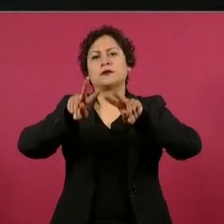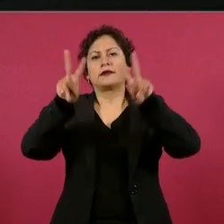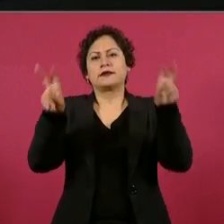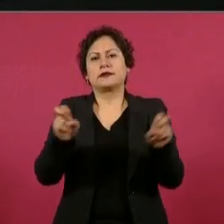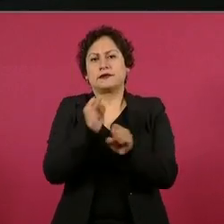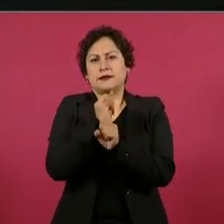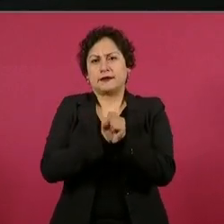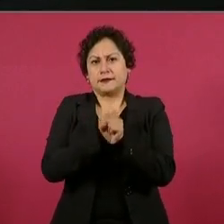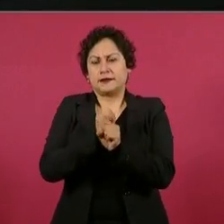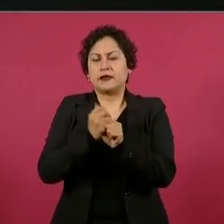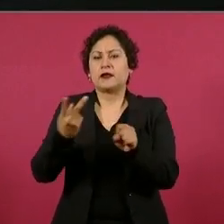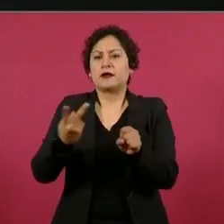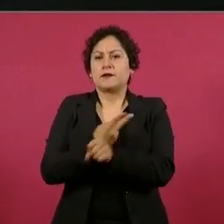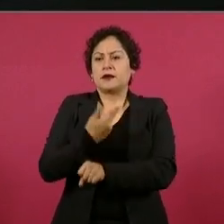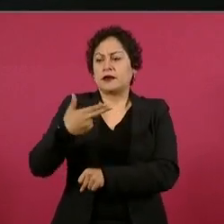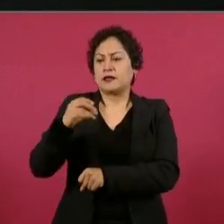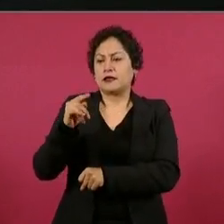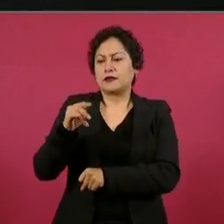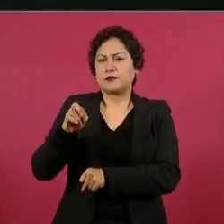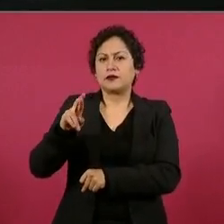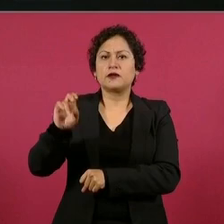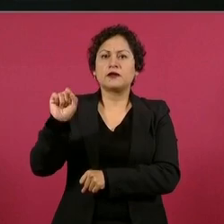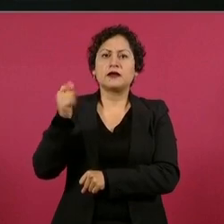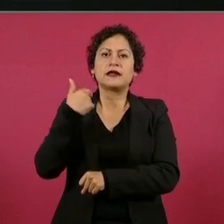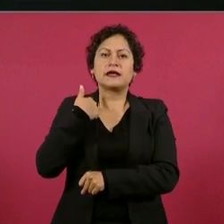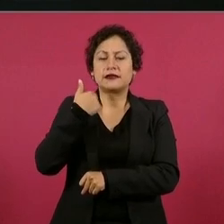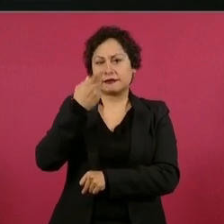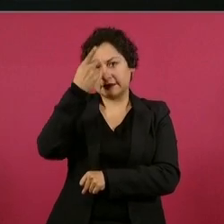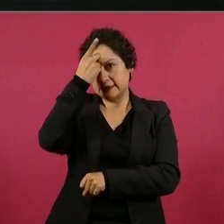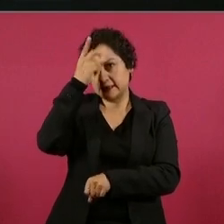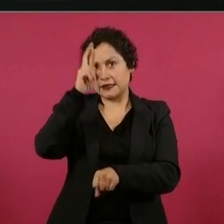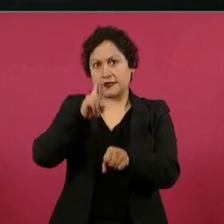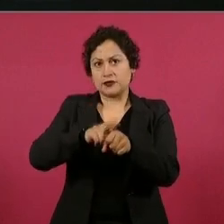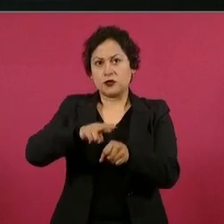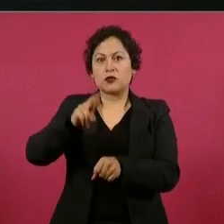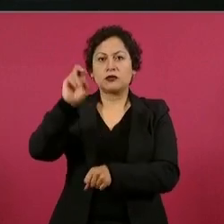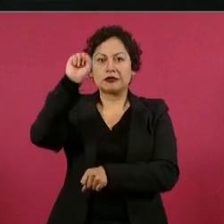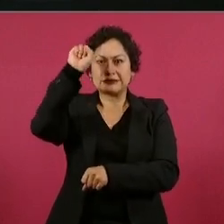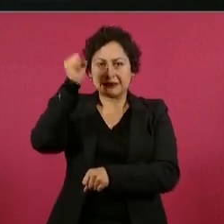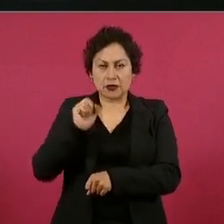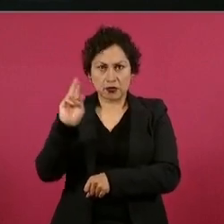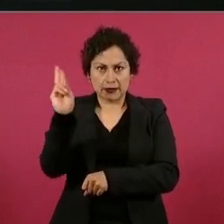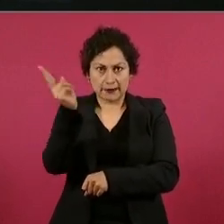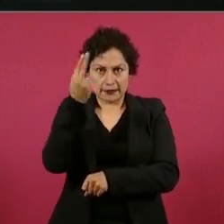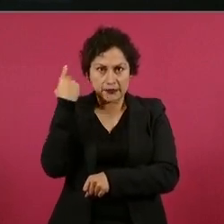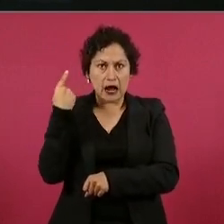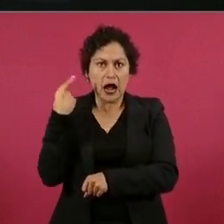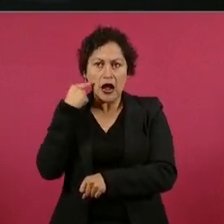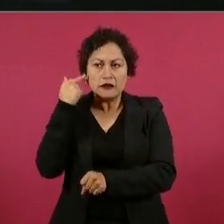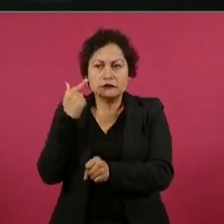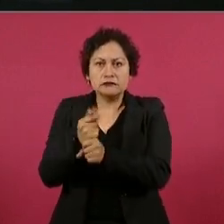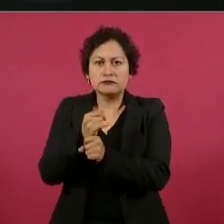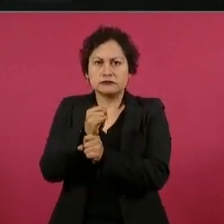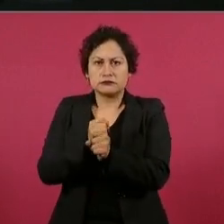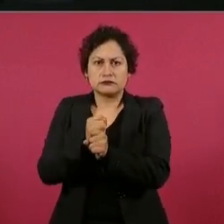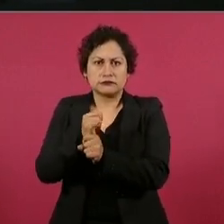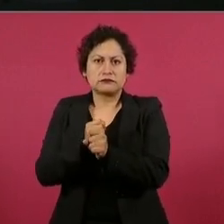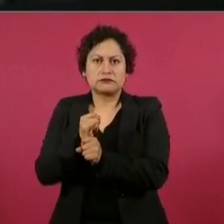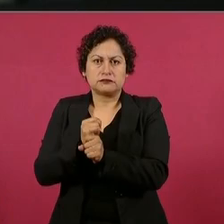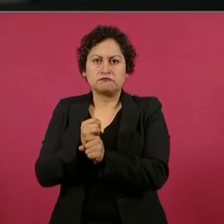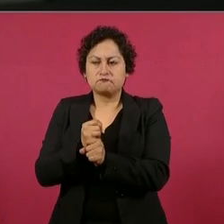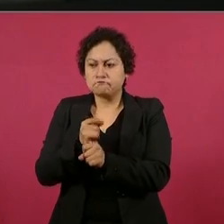de Héctor Cuen, el exrector de la Universidad de Sinaloa, las irregularidades que detectó en la investigación que hizo la